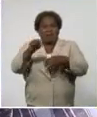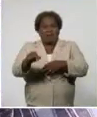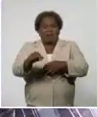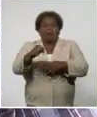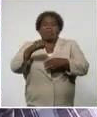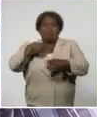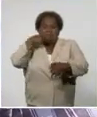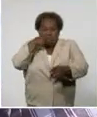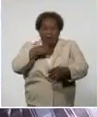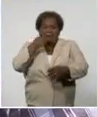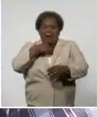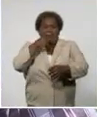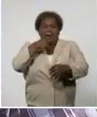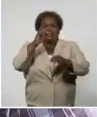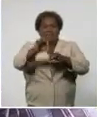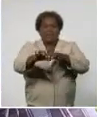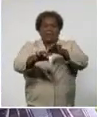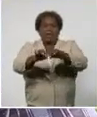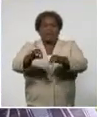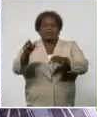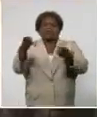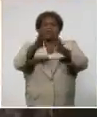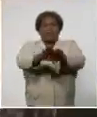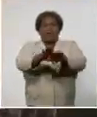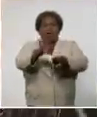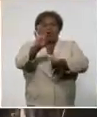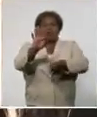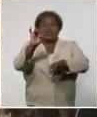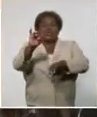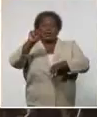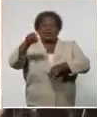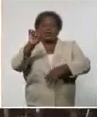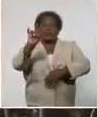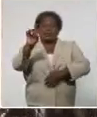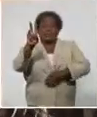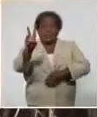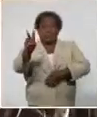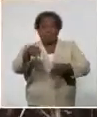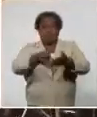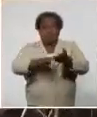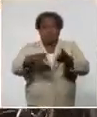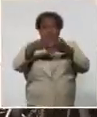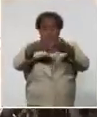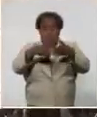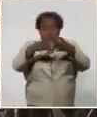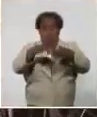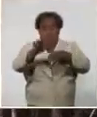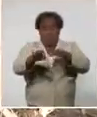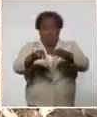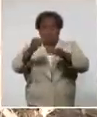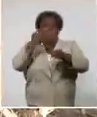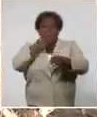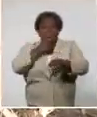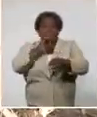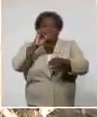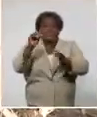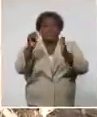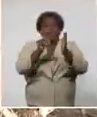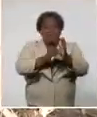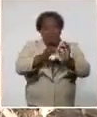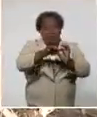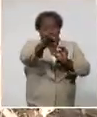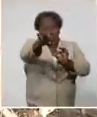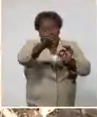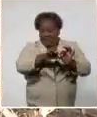aportar más porque vamos a cerrar con 86 puntos 92 hectáreas la provincia de granma deberá sembrar este año más de 7 mil hectáreas de las